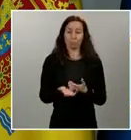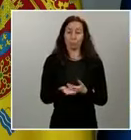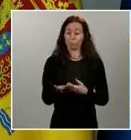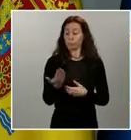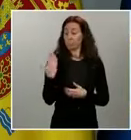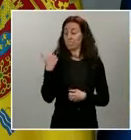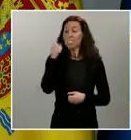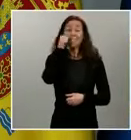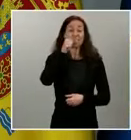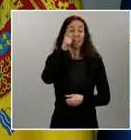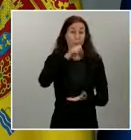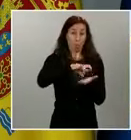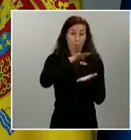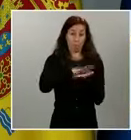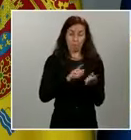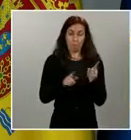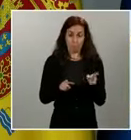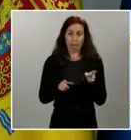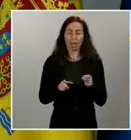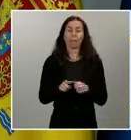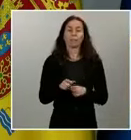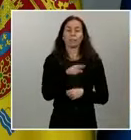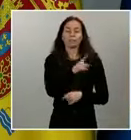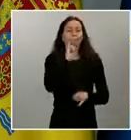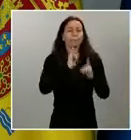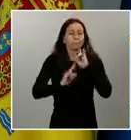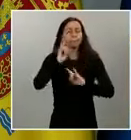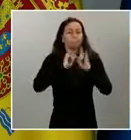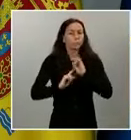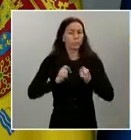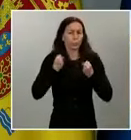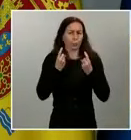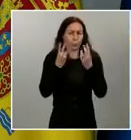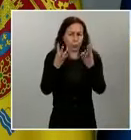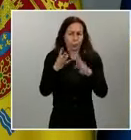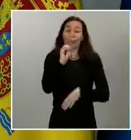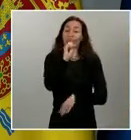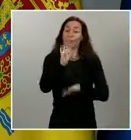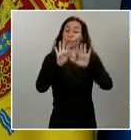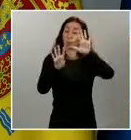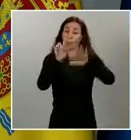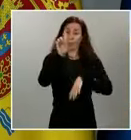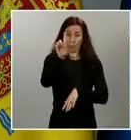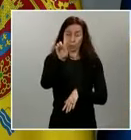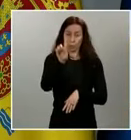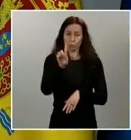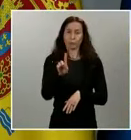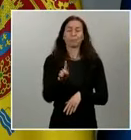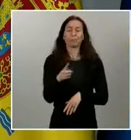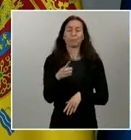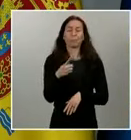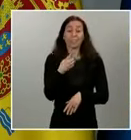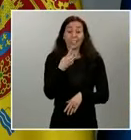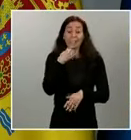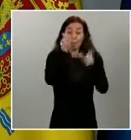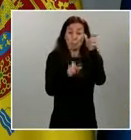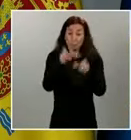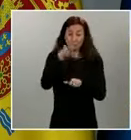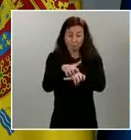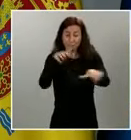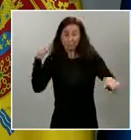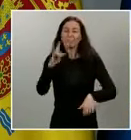Málaga, que tras diversas llamadas al 091, a nuestro centro del 091, referían una reunión llamativa